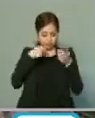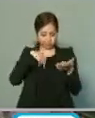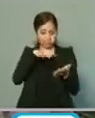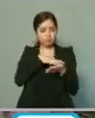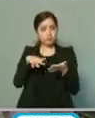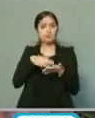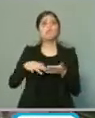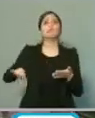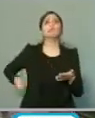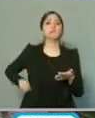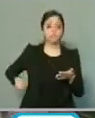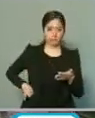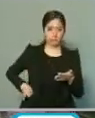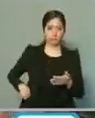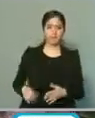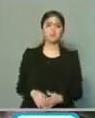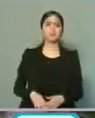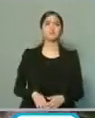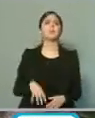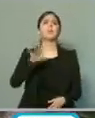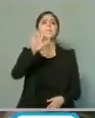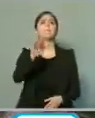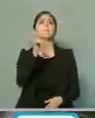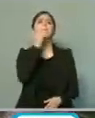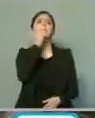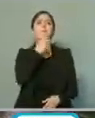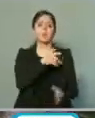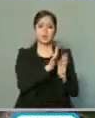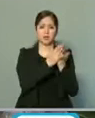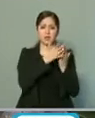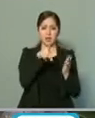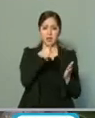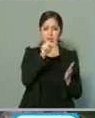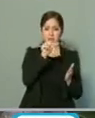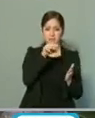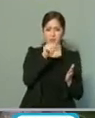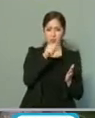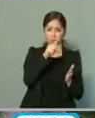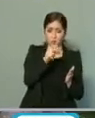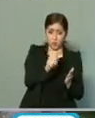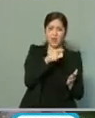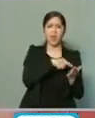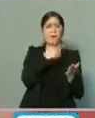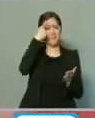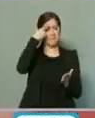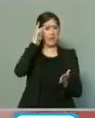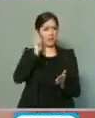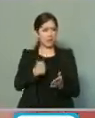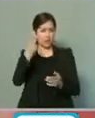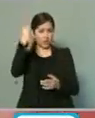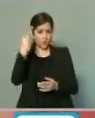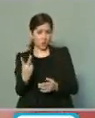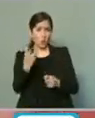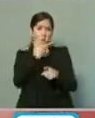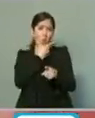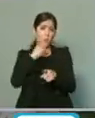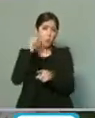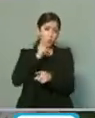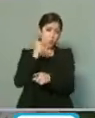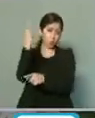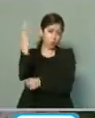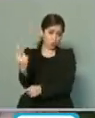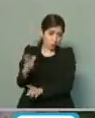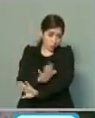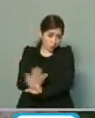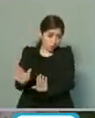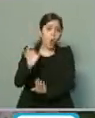pregunta con respecto a esto también. ¿Este Kama Sutra viene y está dirigido para personas heterosexuales únicamente o también